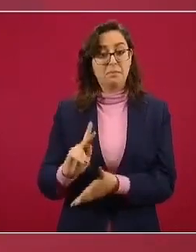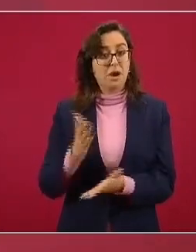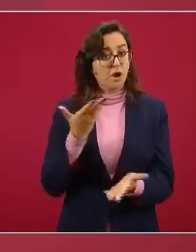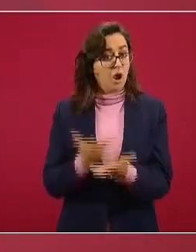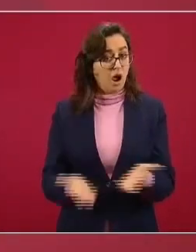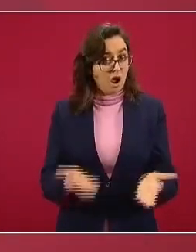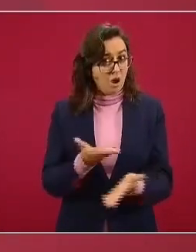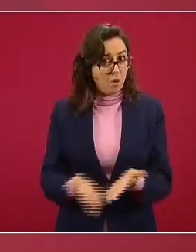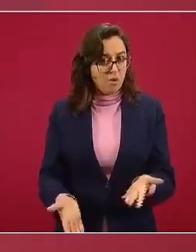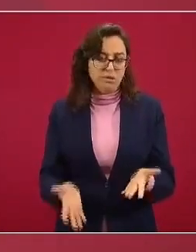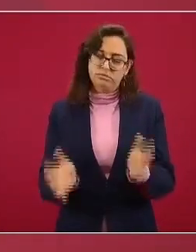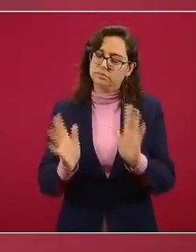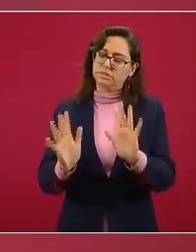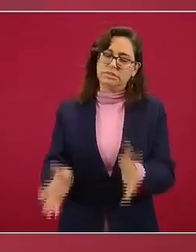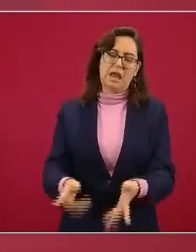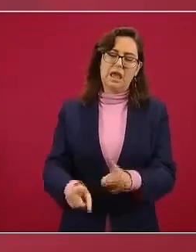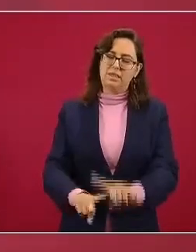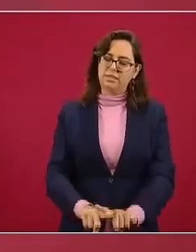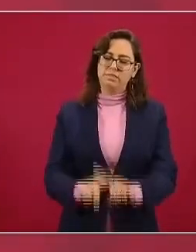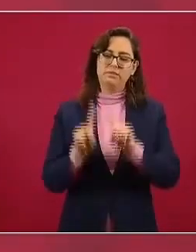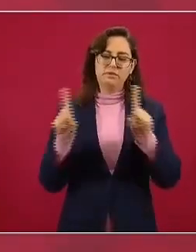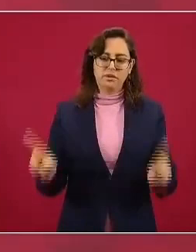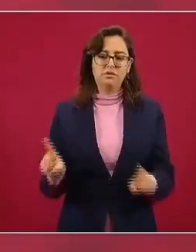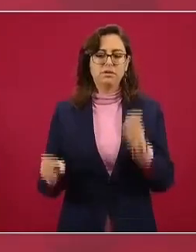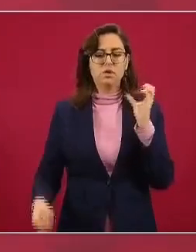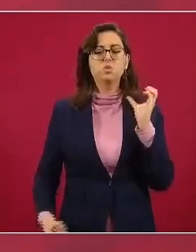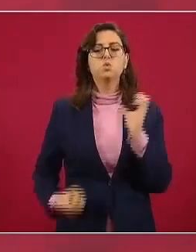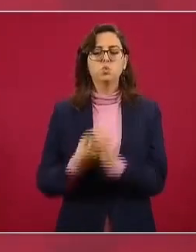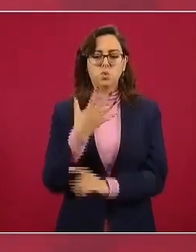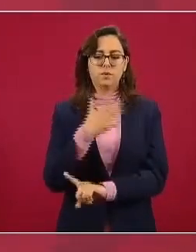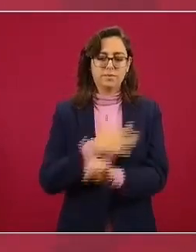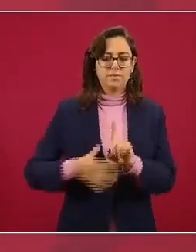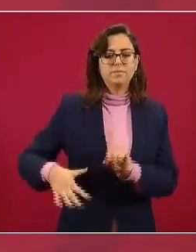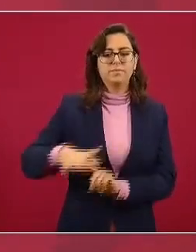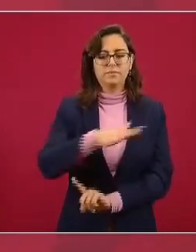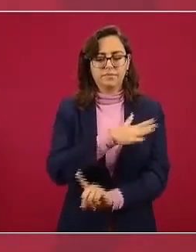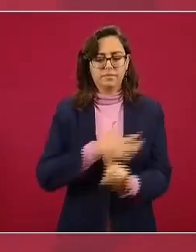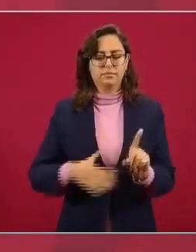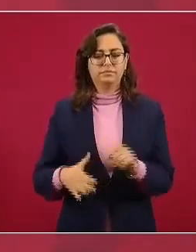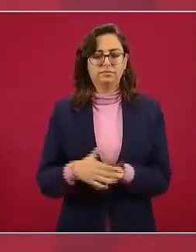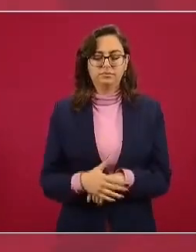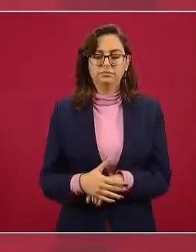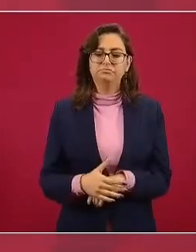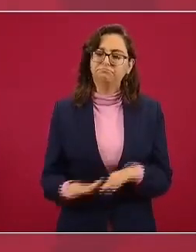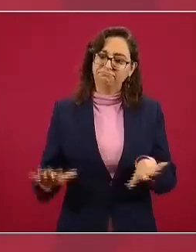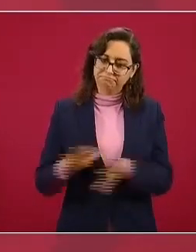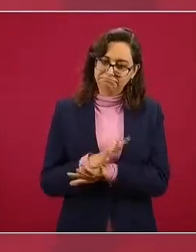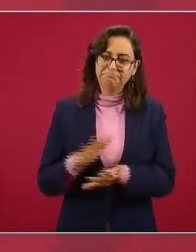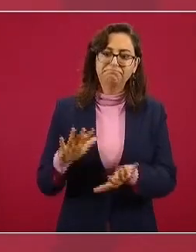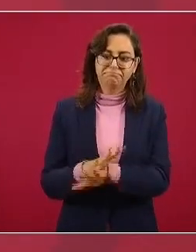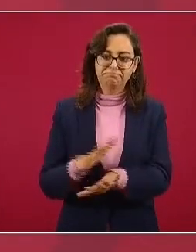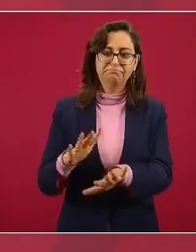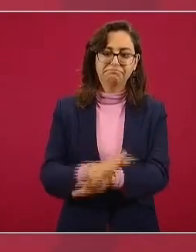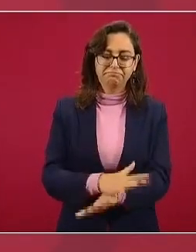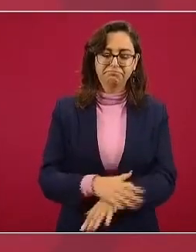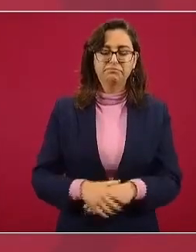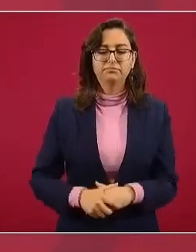Ya hay que entender que existe una nueva realidad. Están cambiando las cosas.